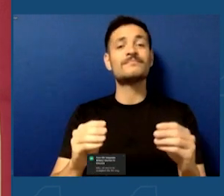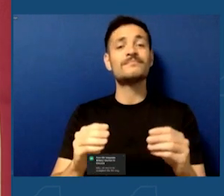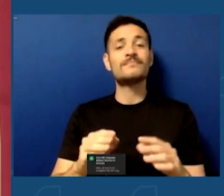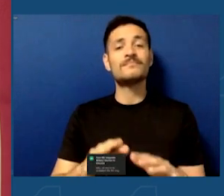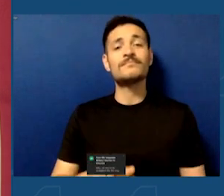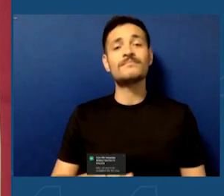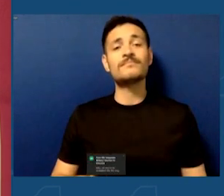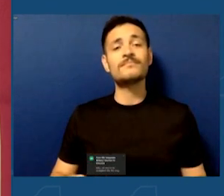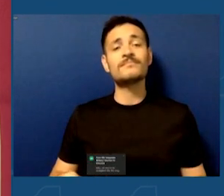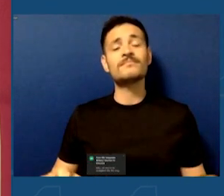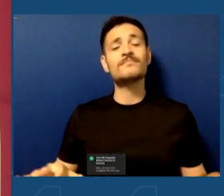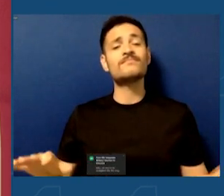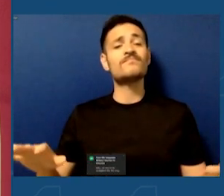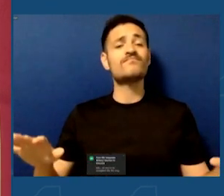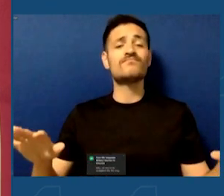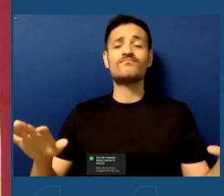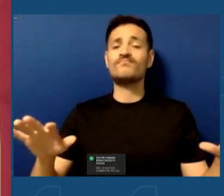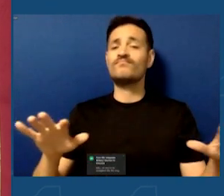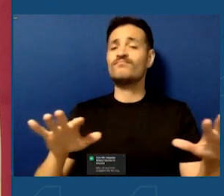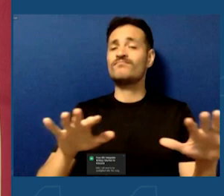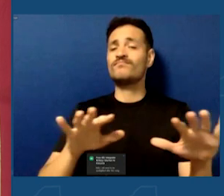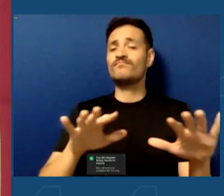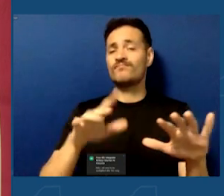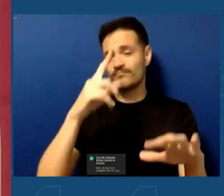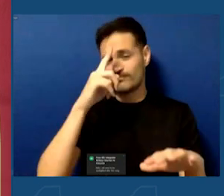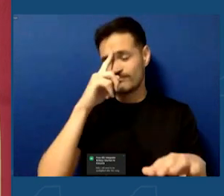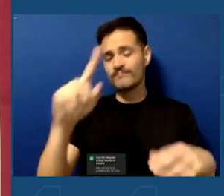land of the free?